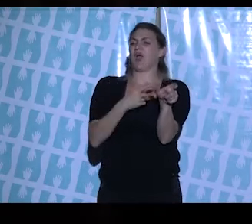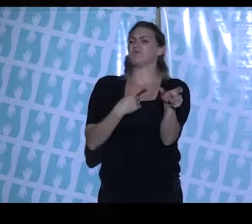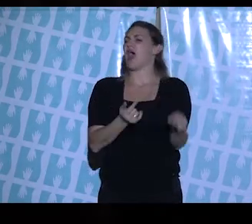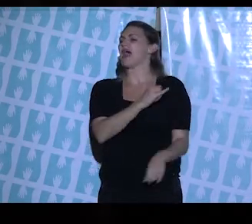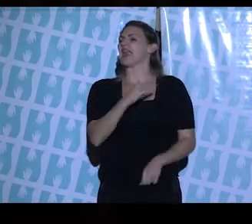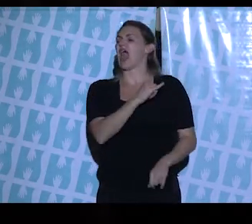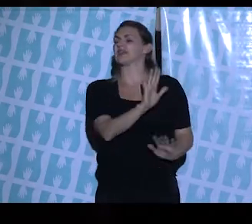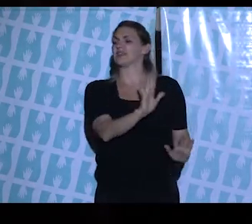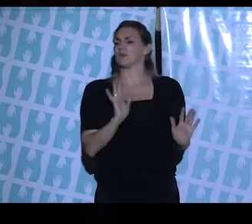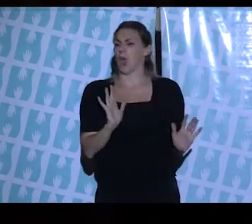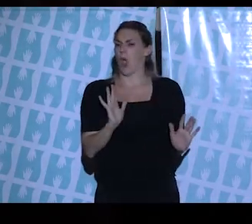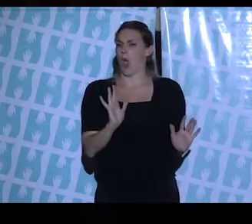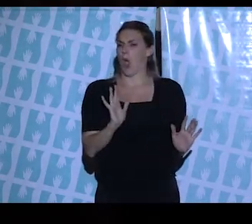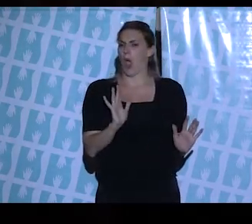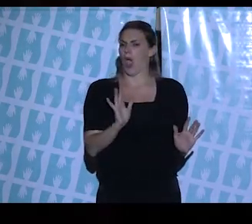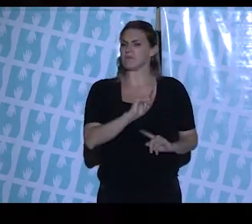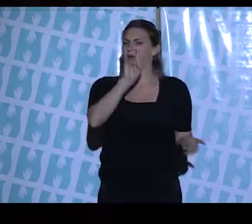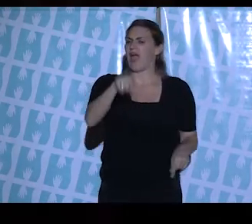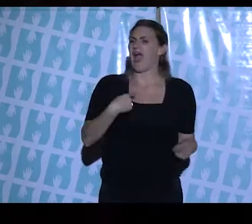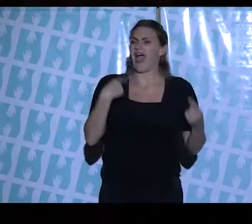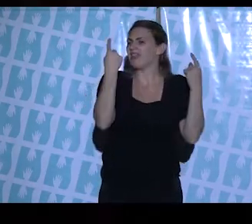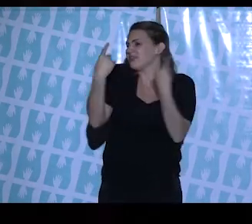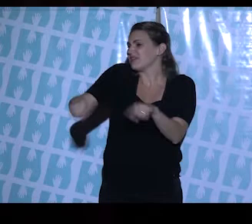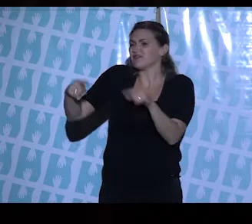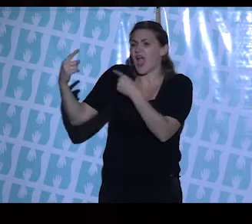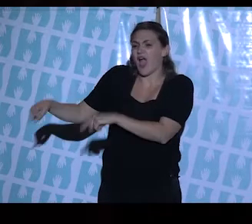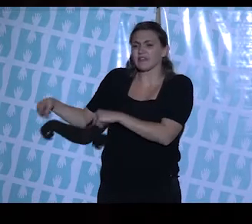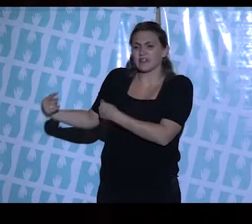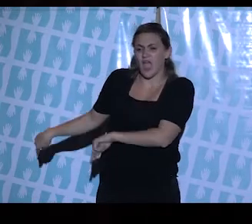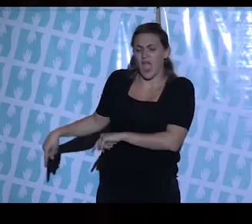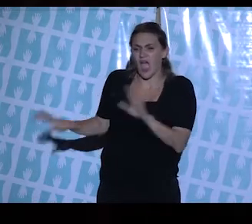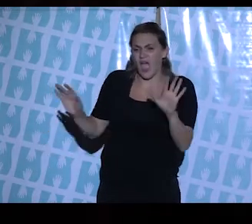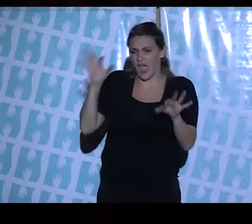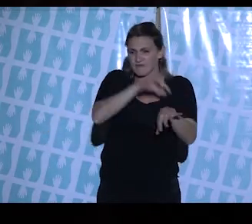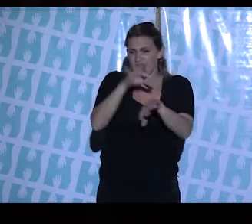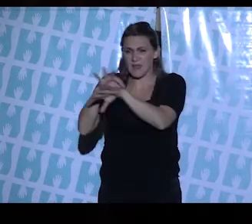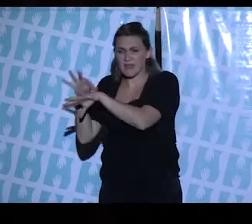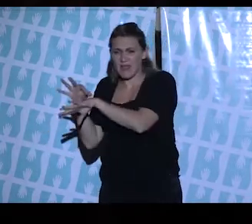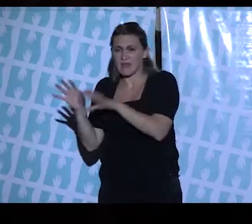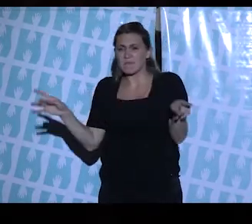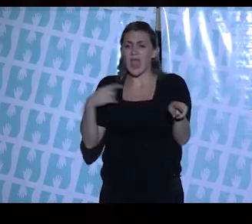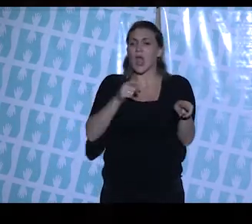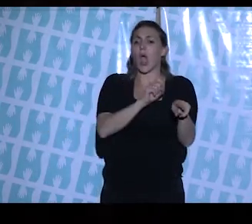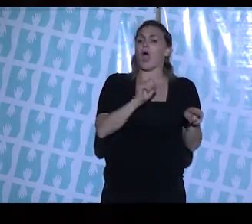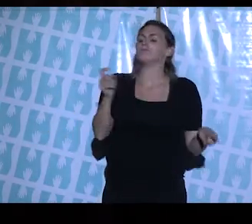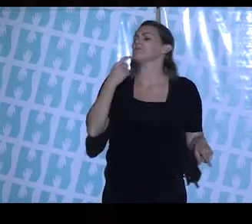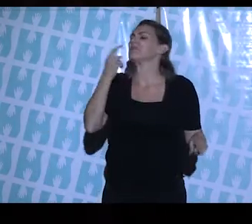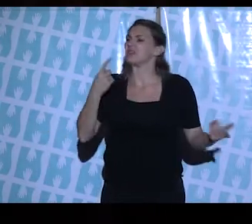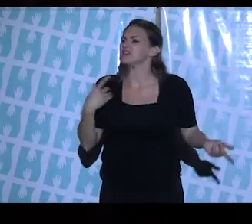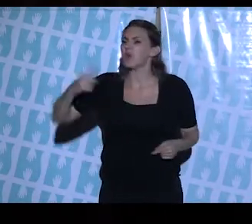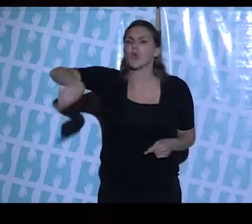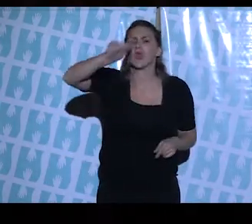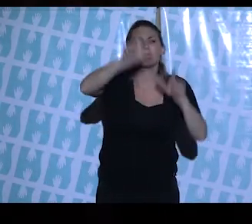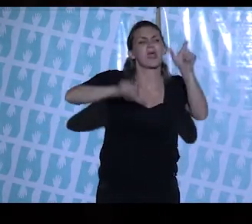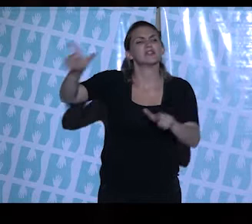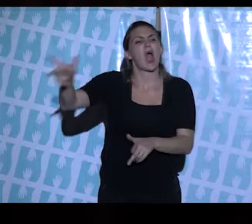Parkinson, cuando en realidad no es distinta de cualquier otra enfermedad de la medicina interna. ¿O acaso hablamos de mal diabético,